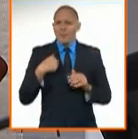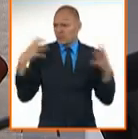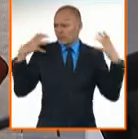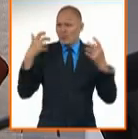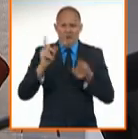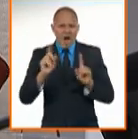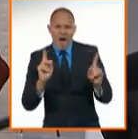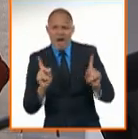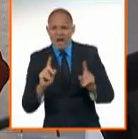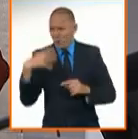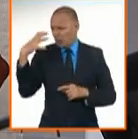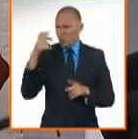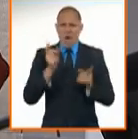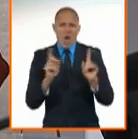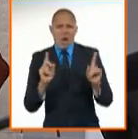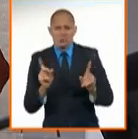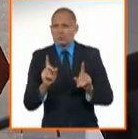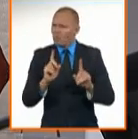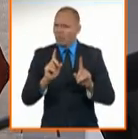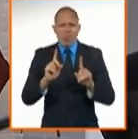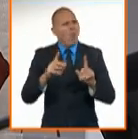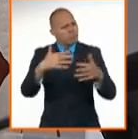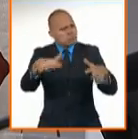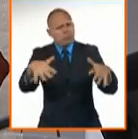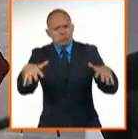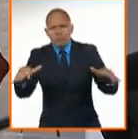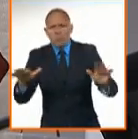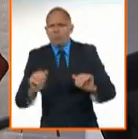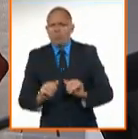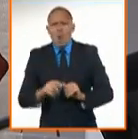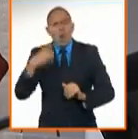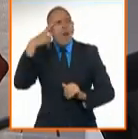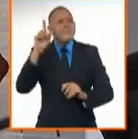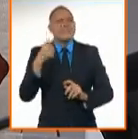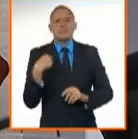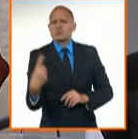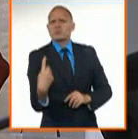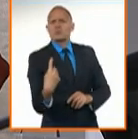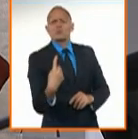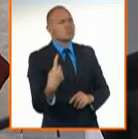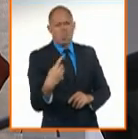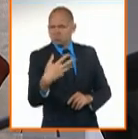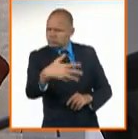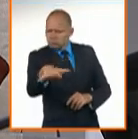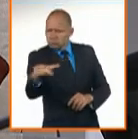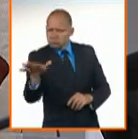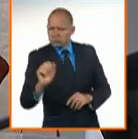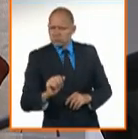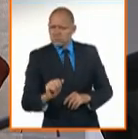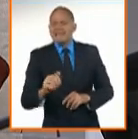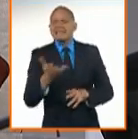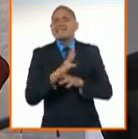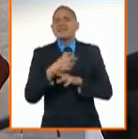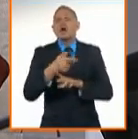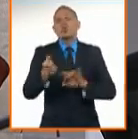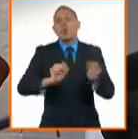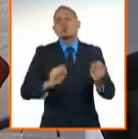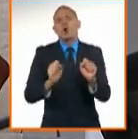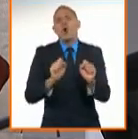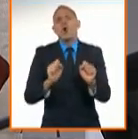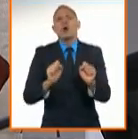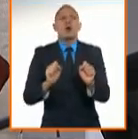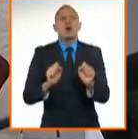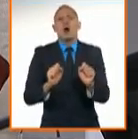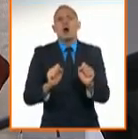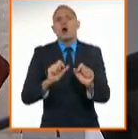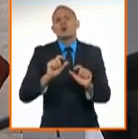vivir limitando el consumo de los equipos de los que disponen la población sino de hacer un uso racional de estos que si no es necesario